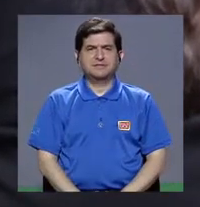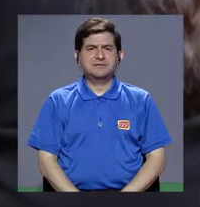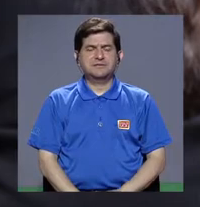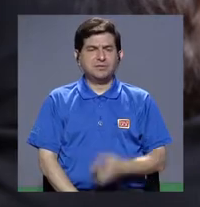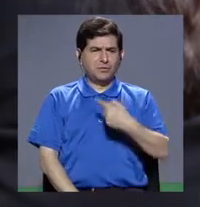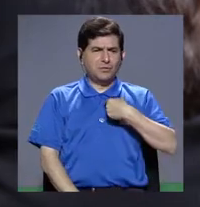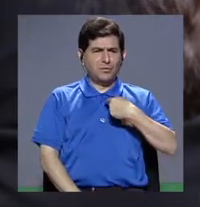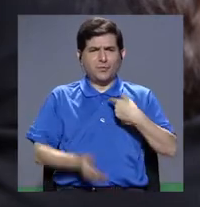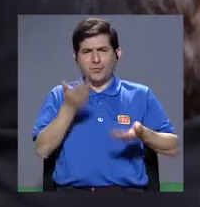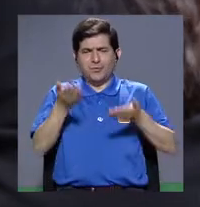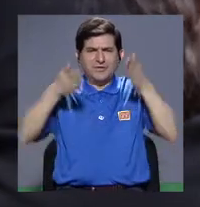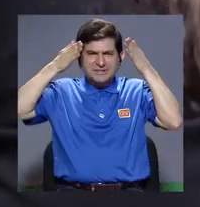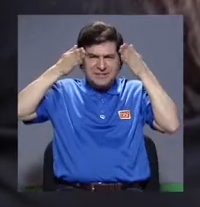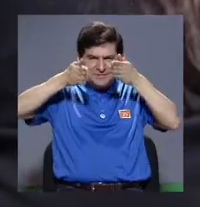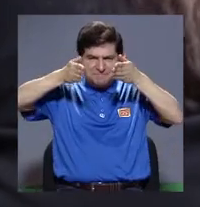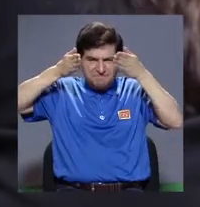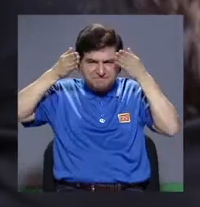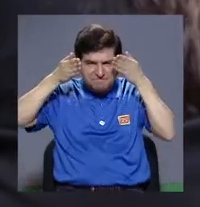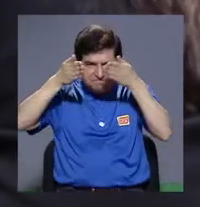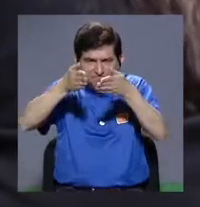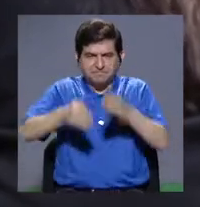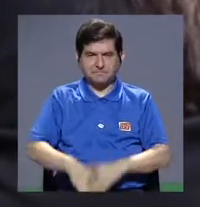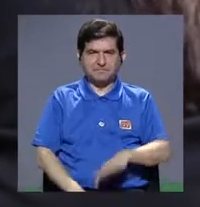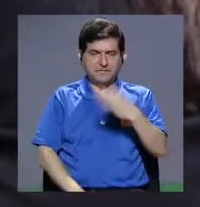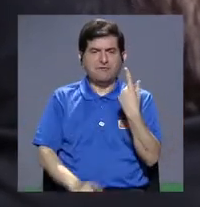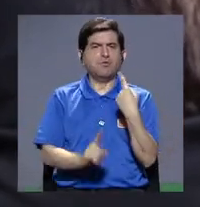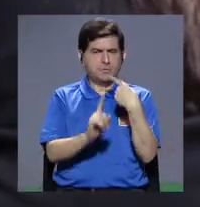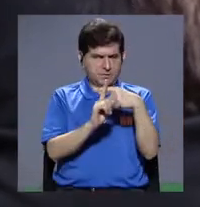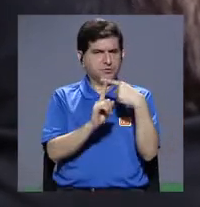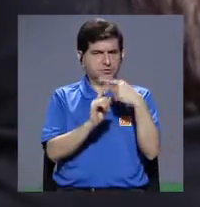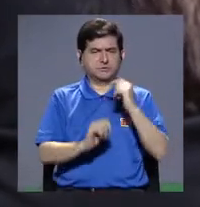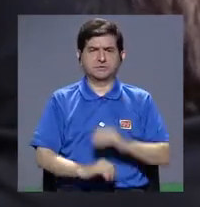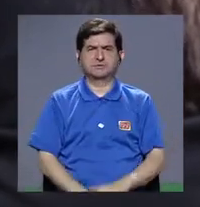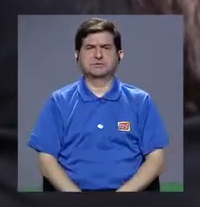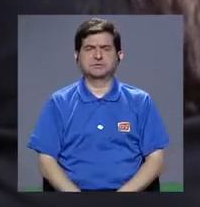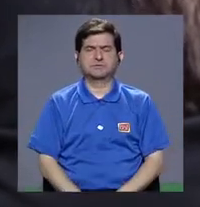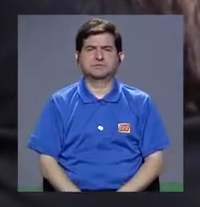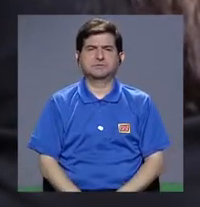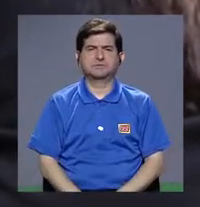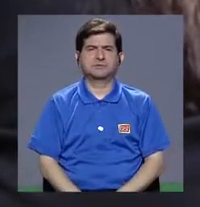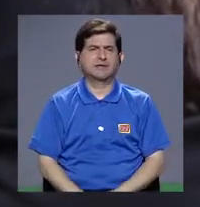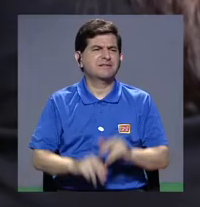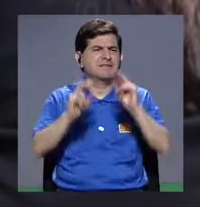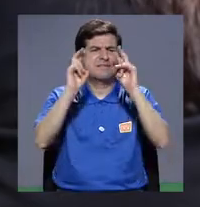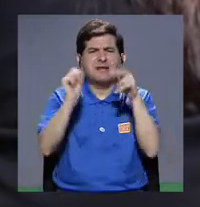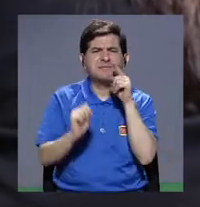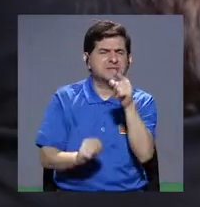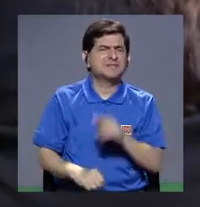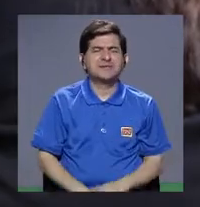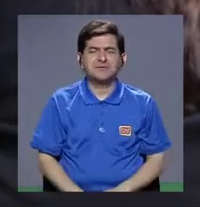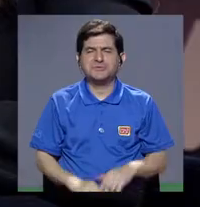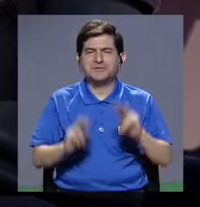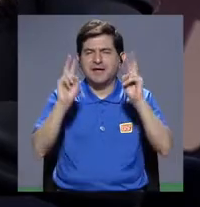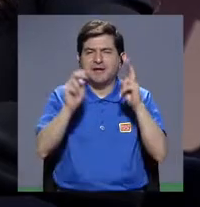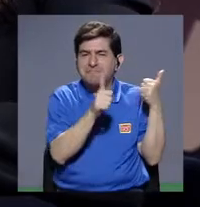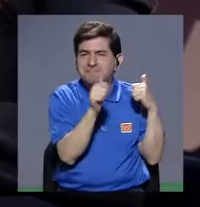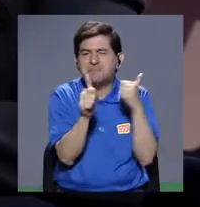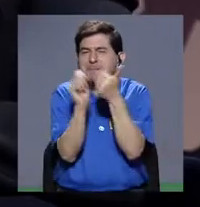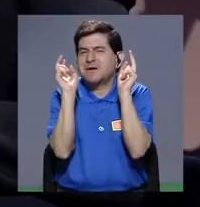los cuales uno se vuelve un poco obsesivo de una manera positiva cuáles serían esos temas que te persiguen